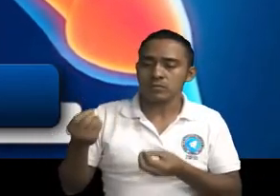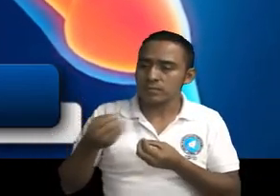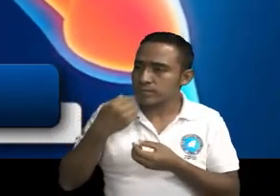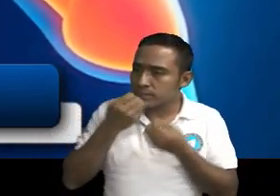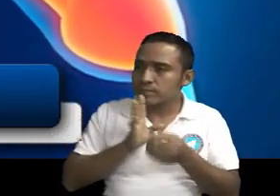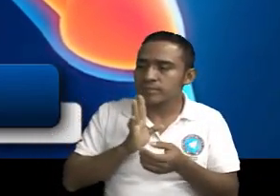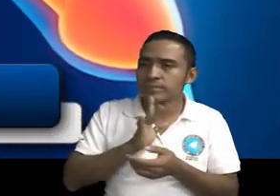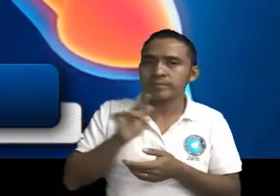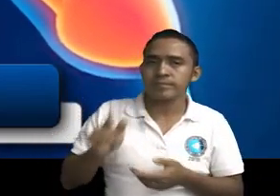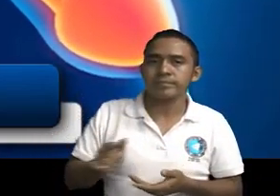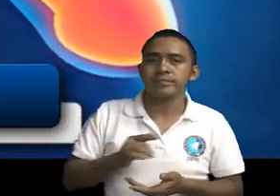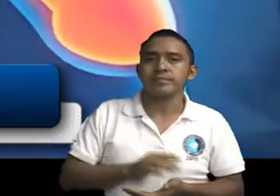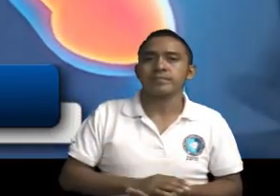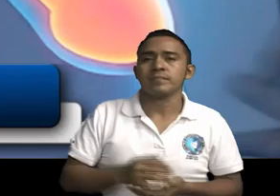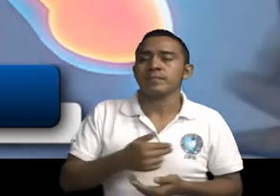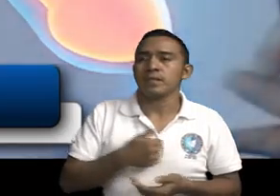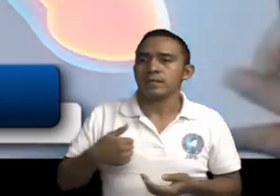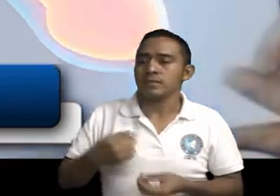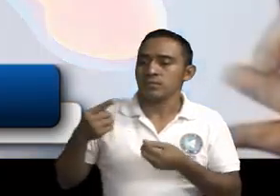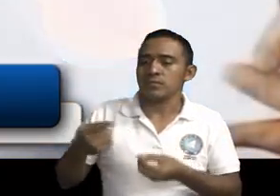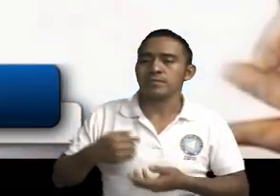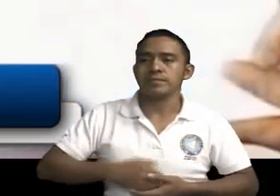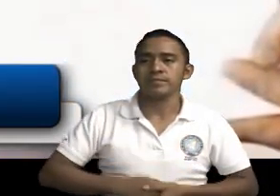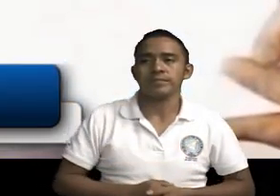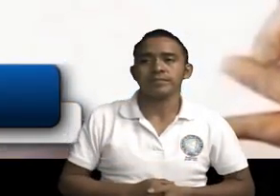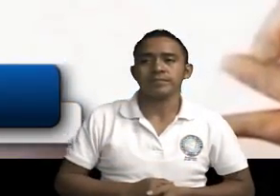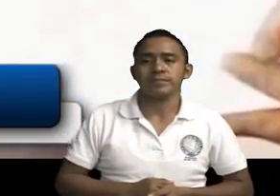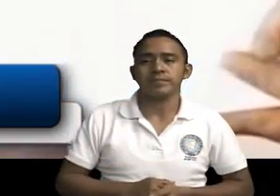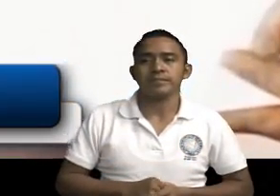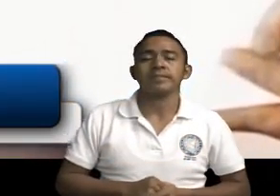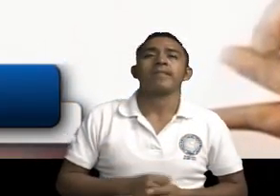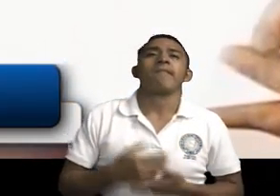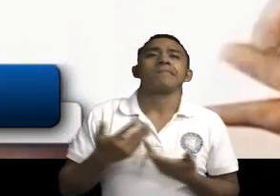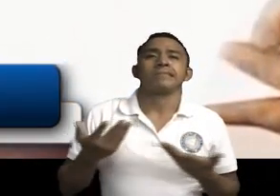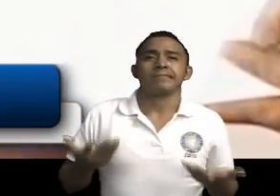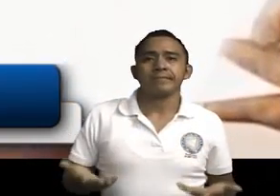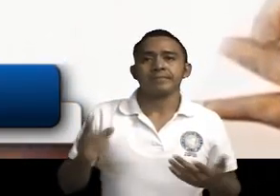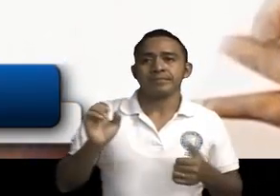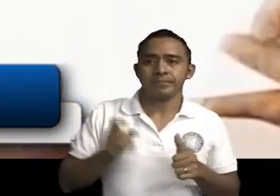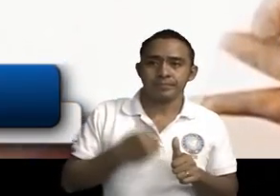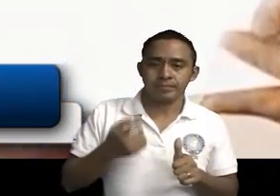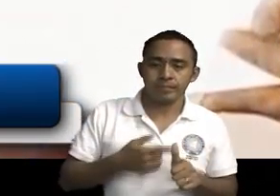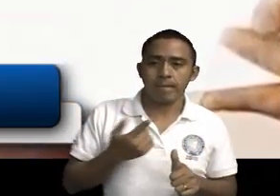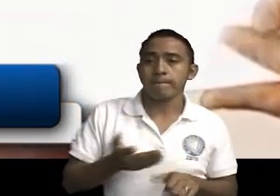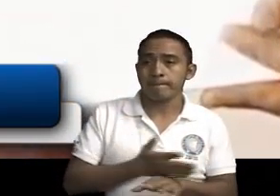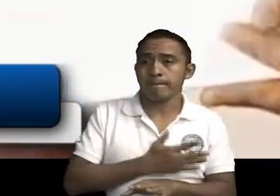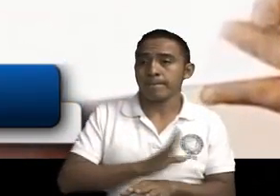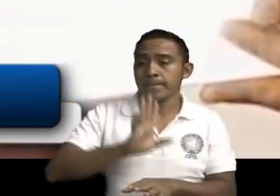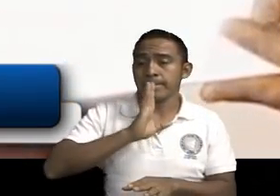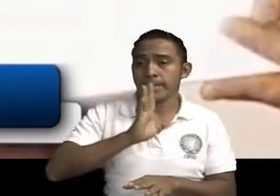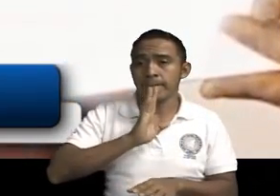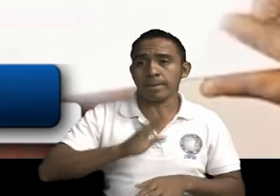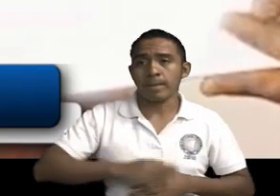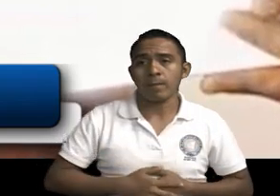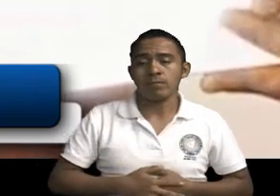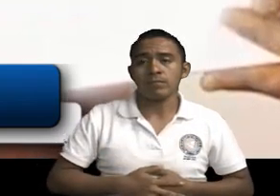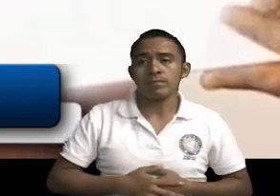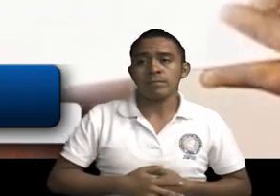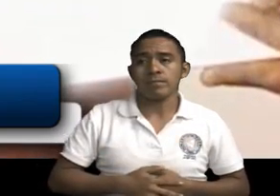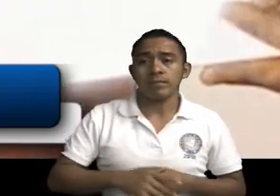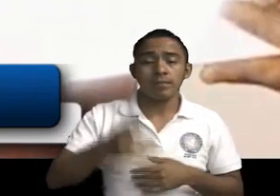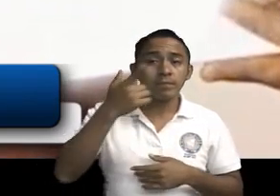ustedes recetan para este caso? Entonces, lo primero, ¿verdad?, como estuvimos hablando, es